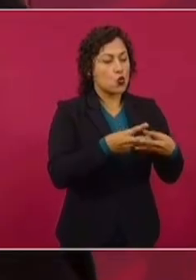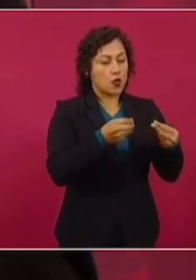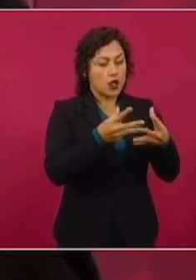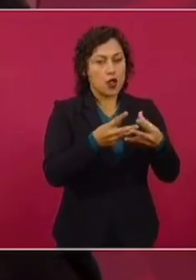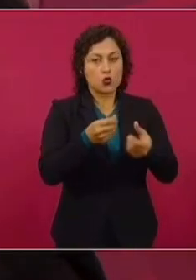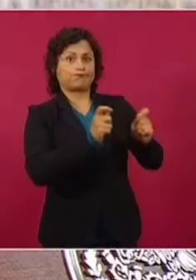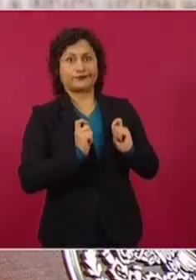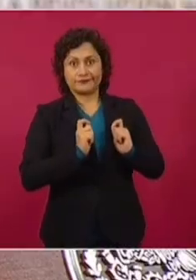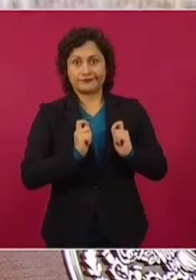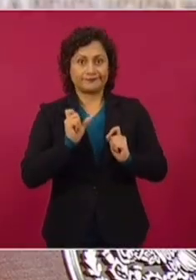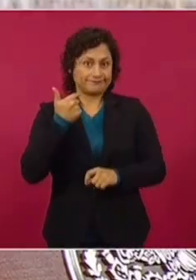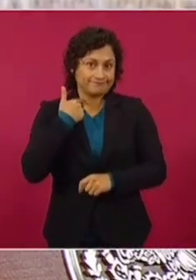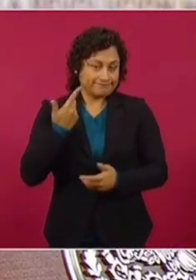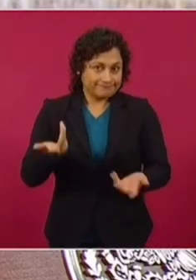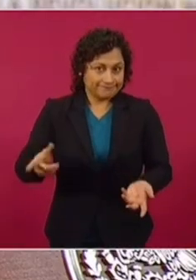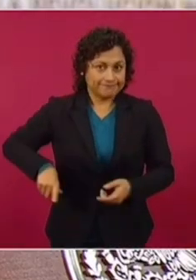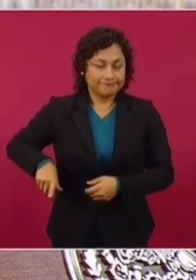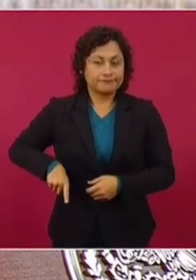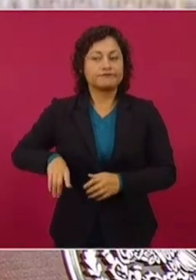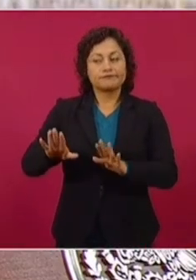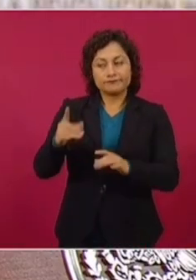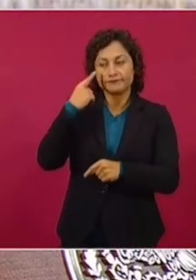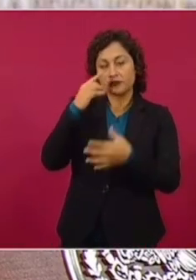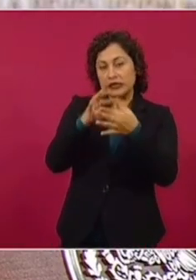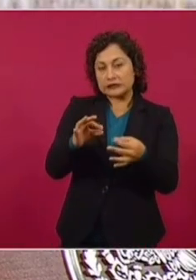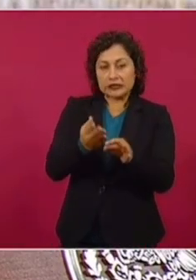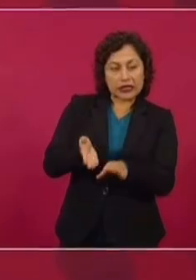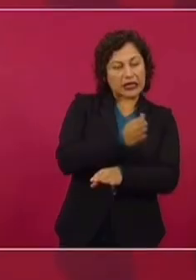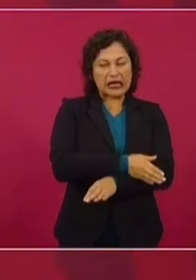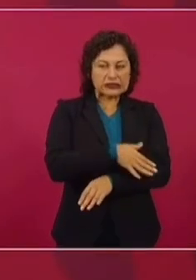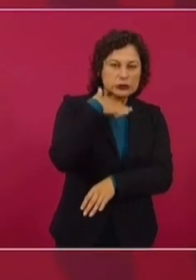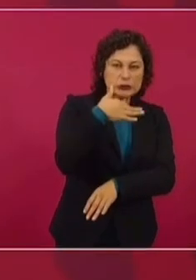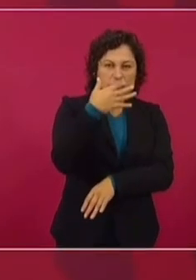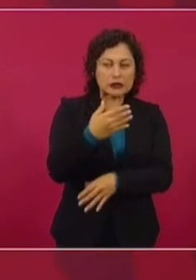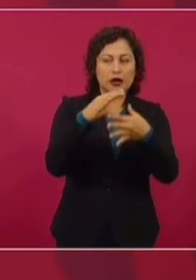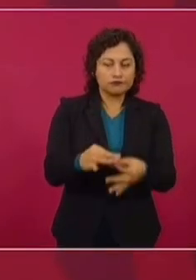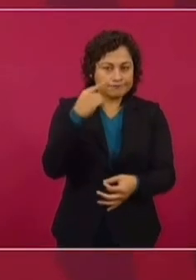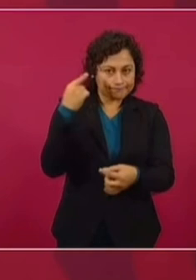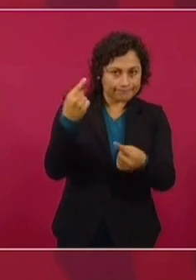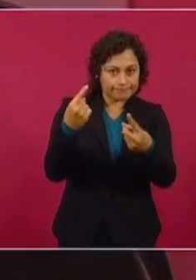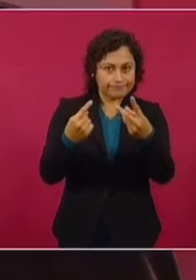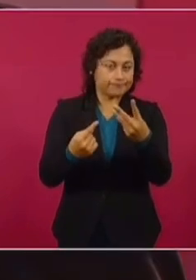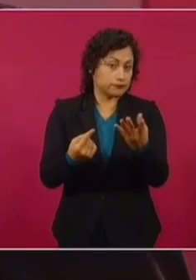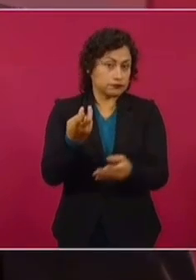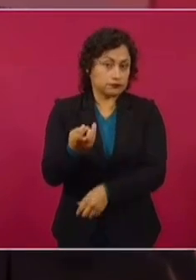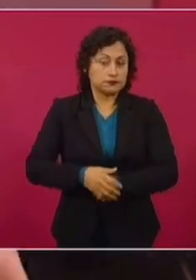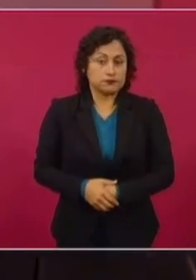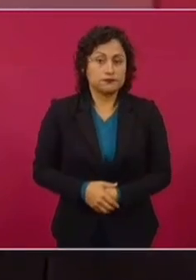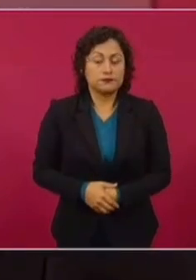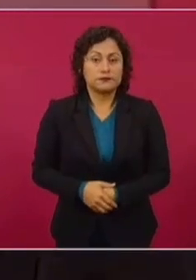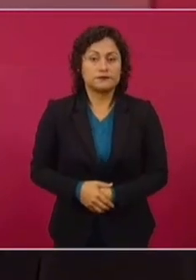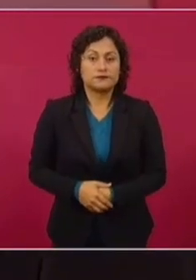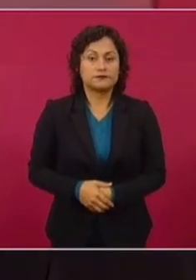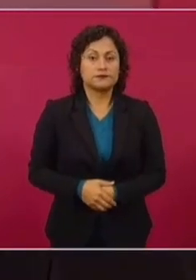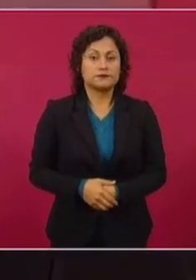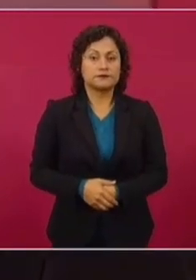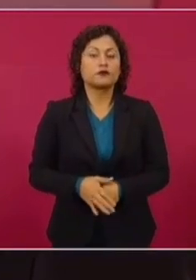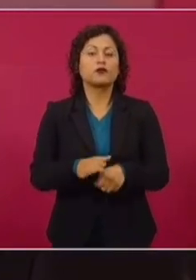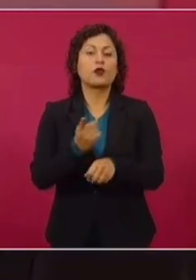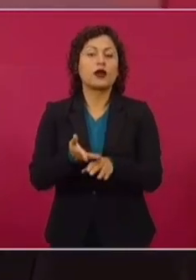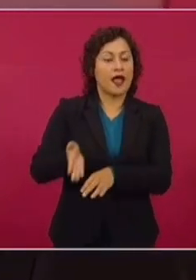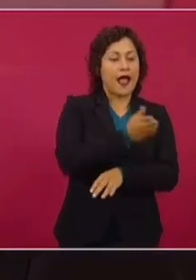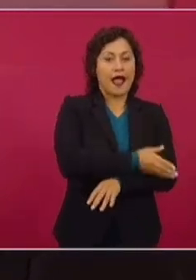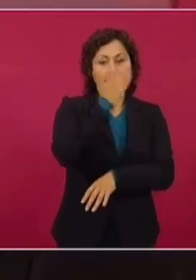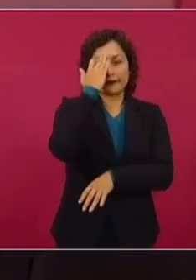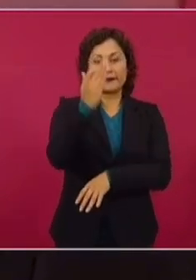nos heredaron, explicándole cómo imperaba la corrupción en todo, que por los negocios privados